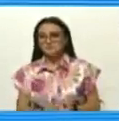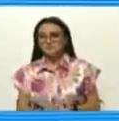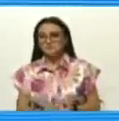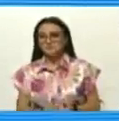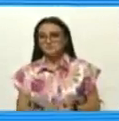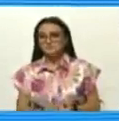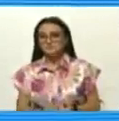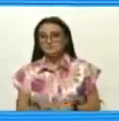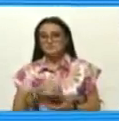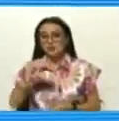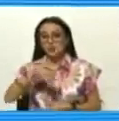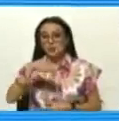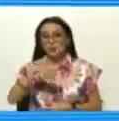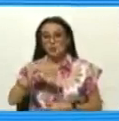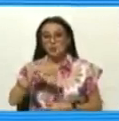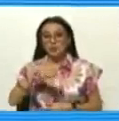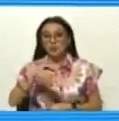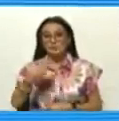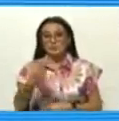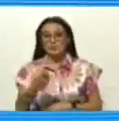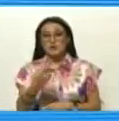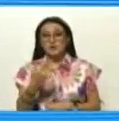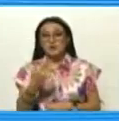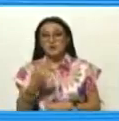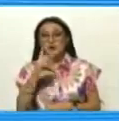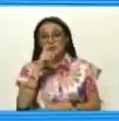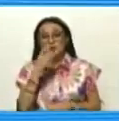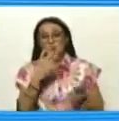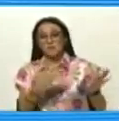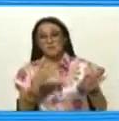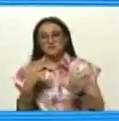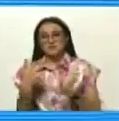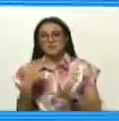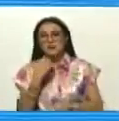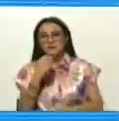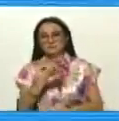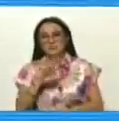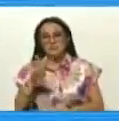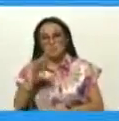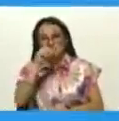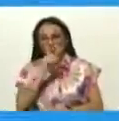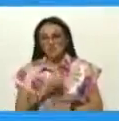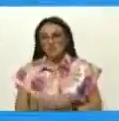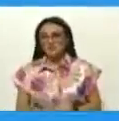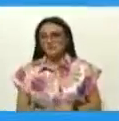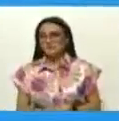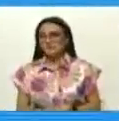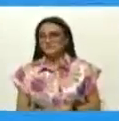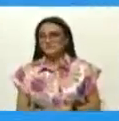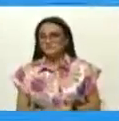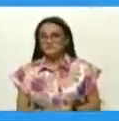Hoy después, mire, de año 99, ya casi 24 años, ¿verdad?